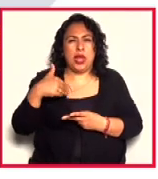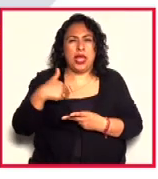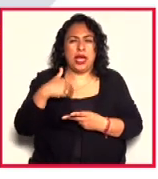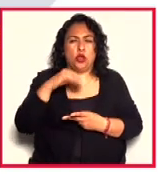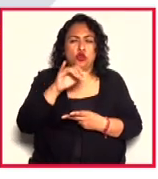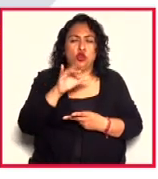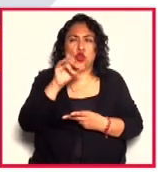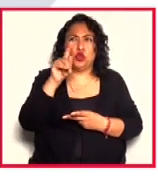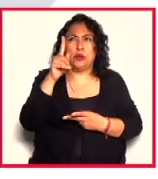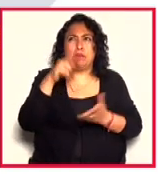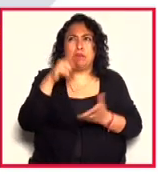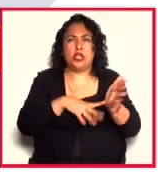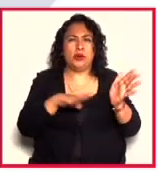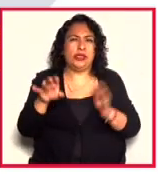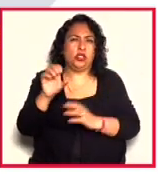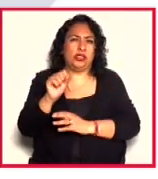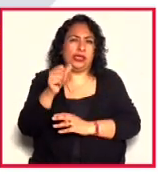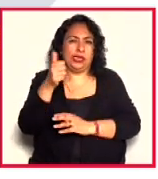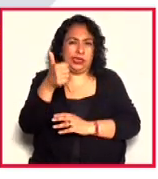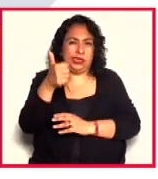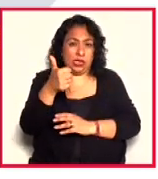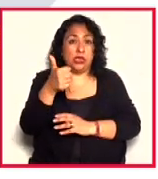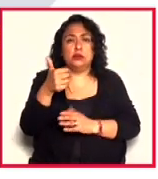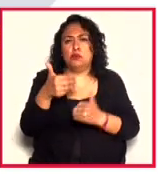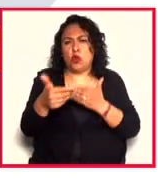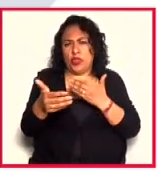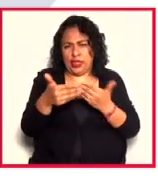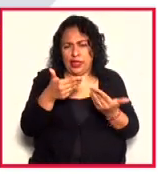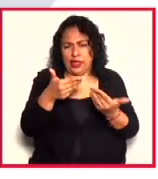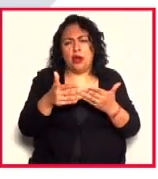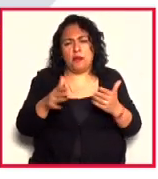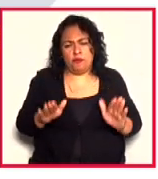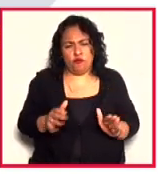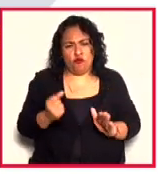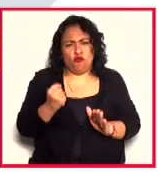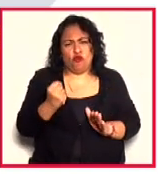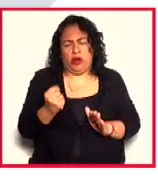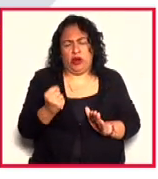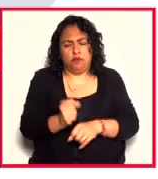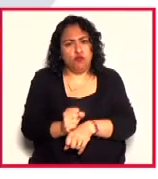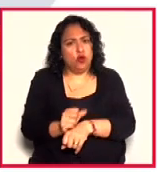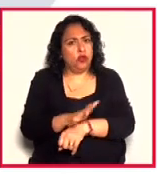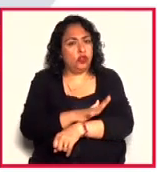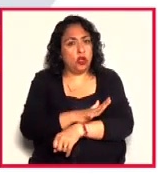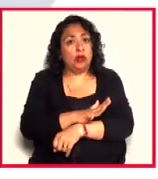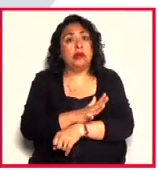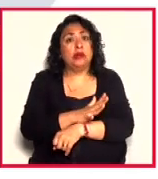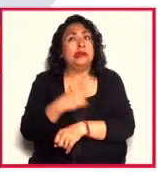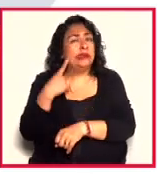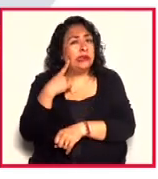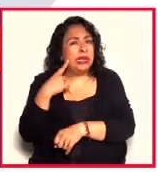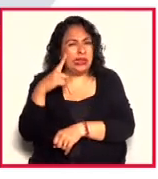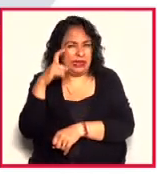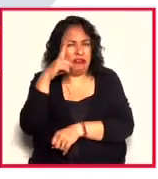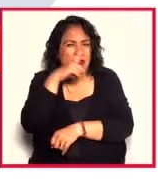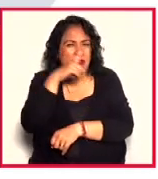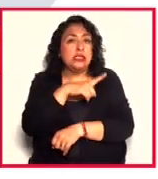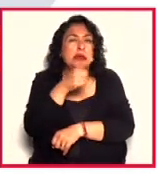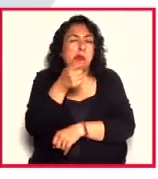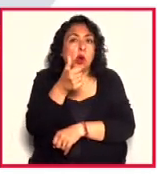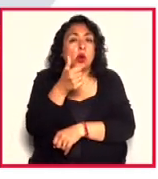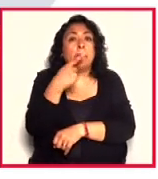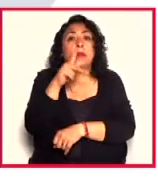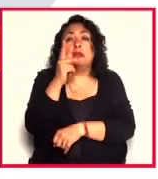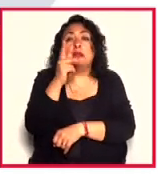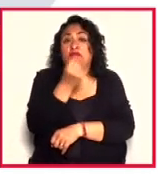data de 1966, moderna, contemporánea, ruda, muy emotiva, difícil de escuchar de pronto, pero que es también una obra